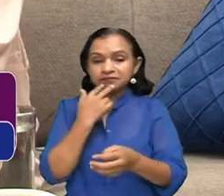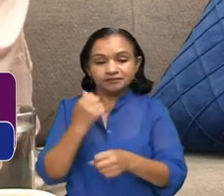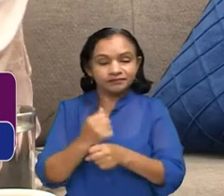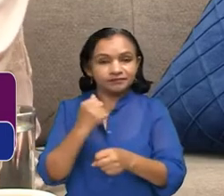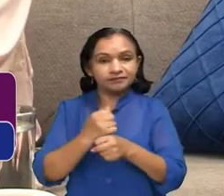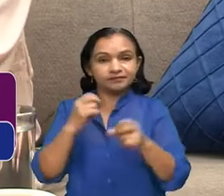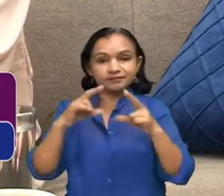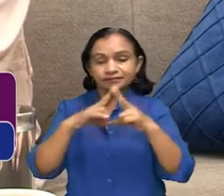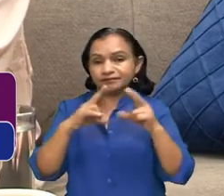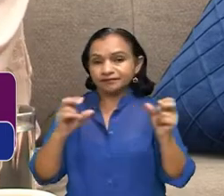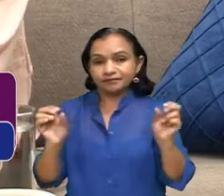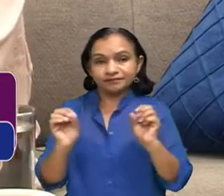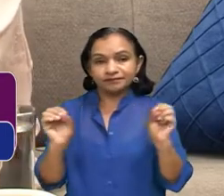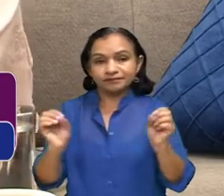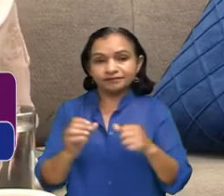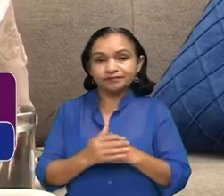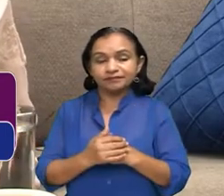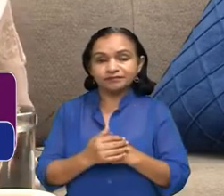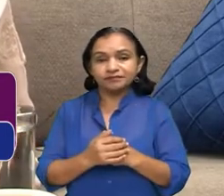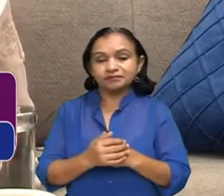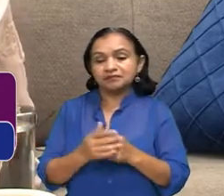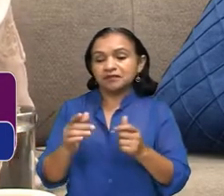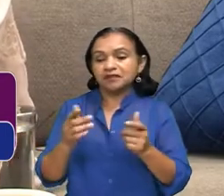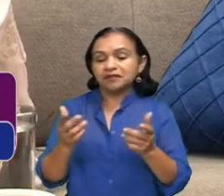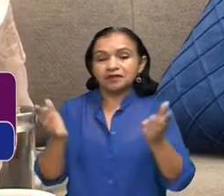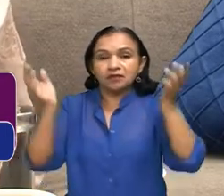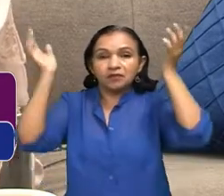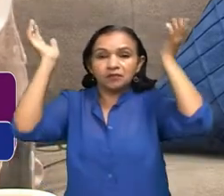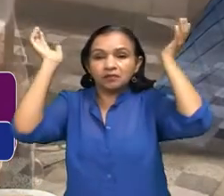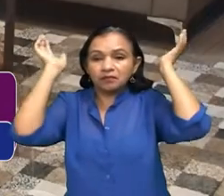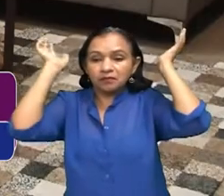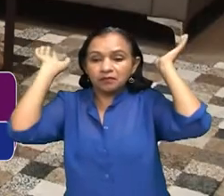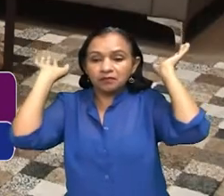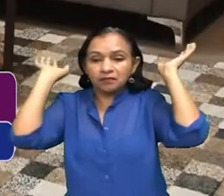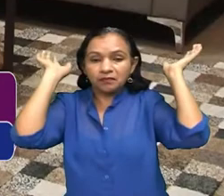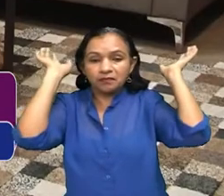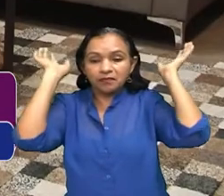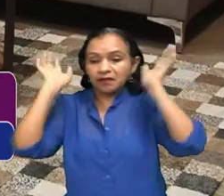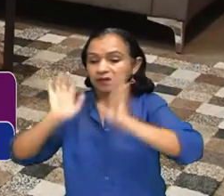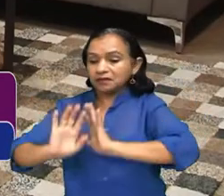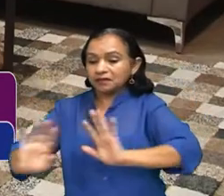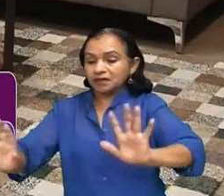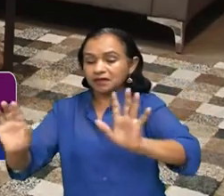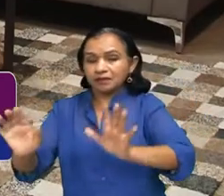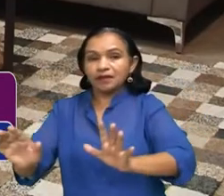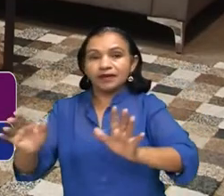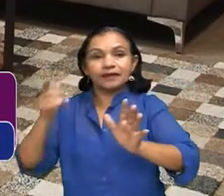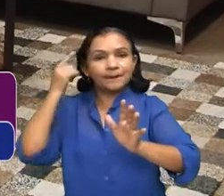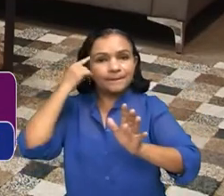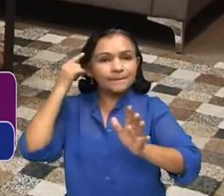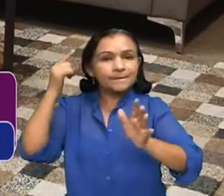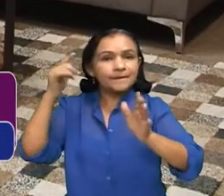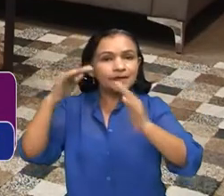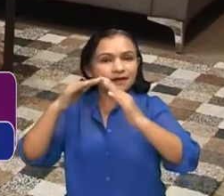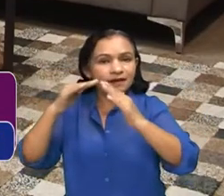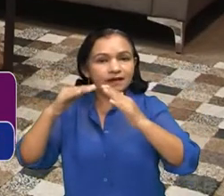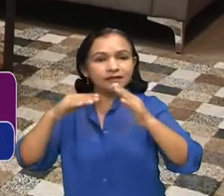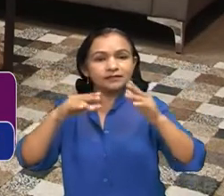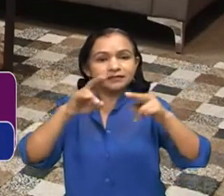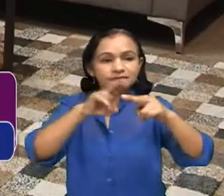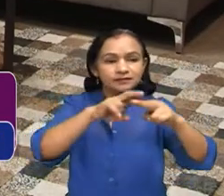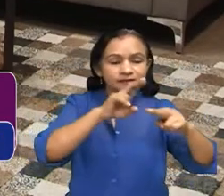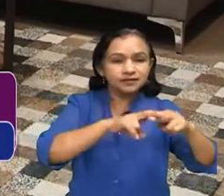pasa más que un canasto, y ahora estamos pensando hacer hasta casas, muebles, las